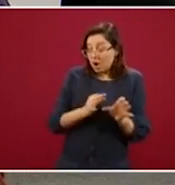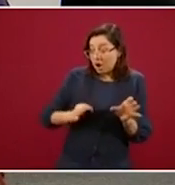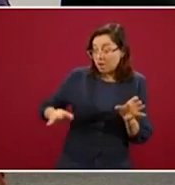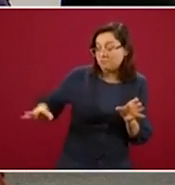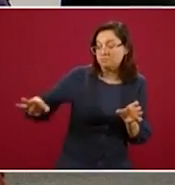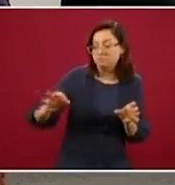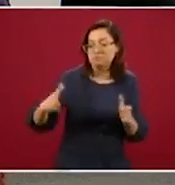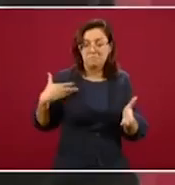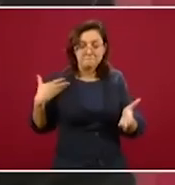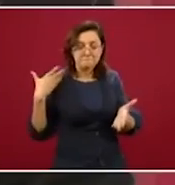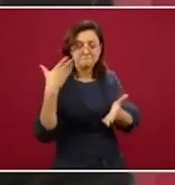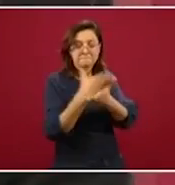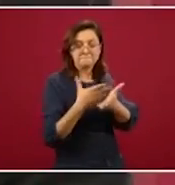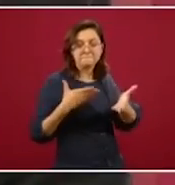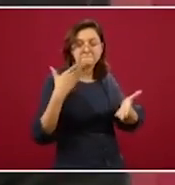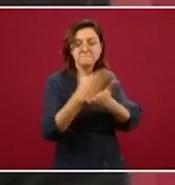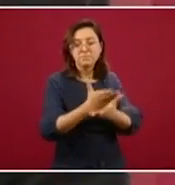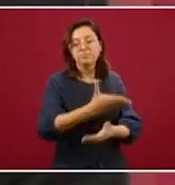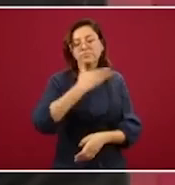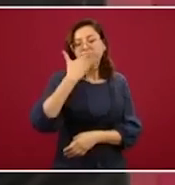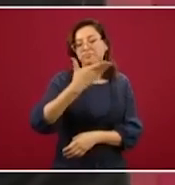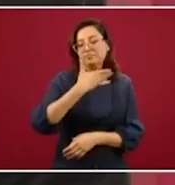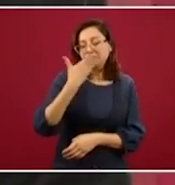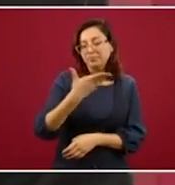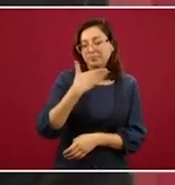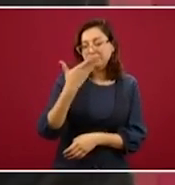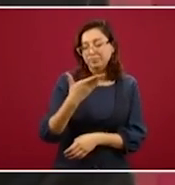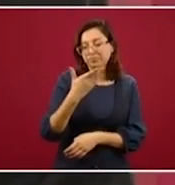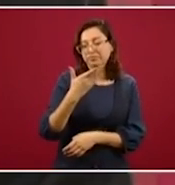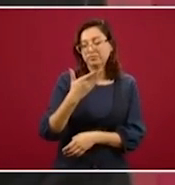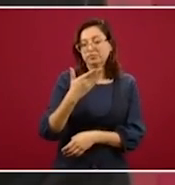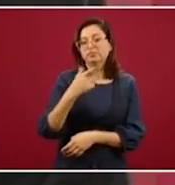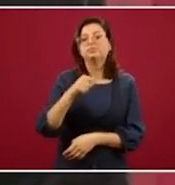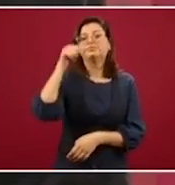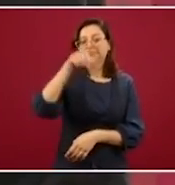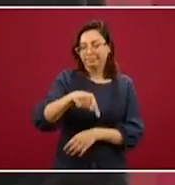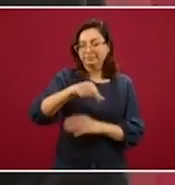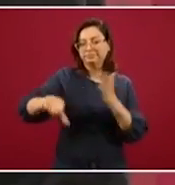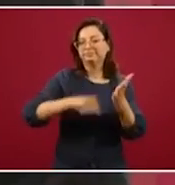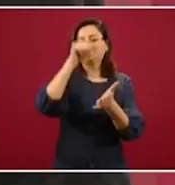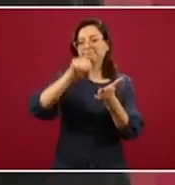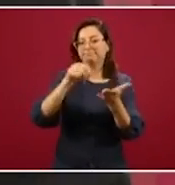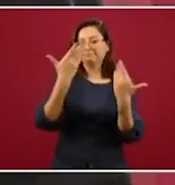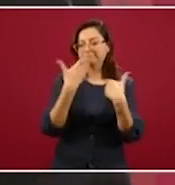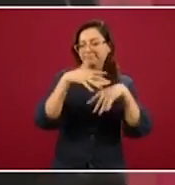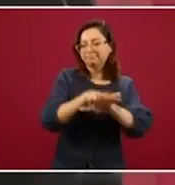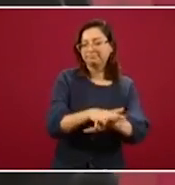las instalaciones básicas de los servicios públicos.